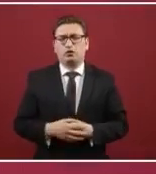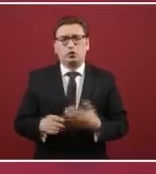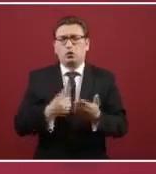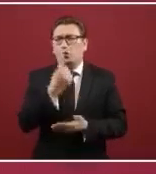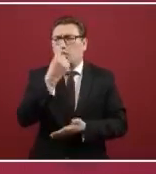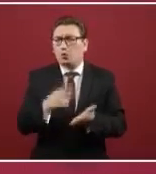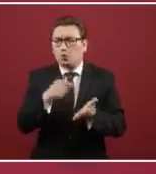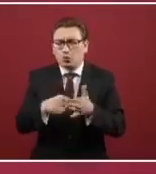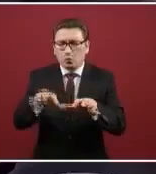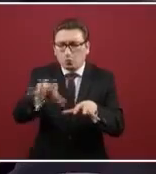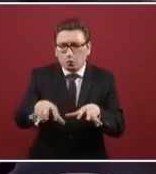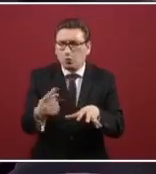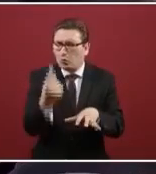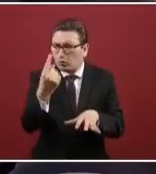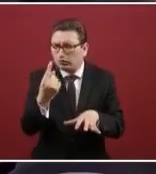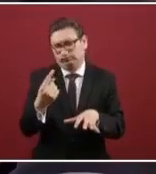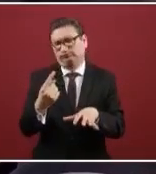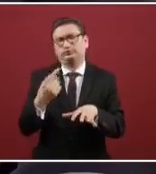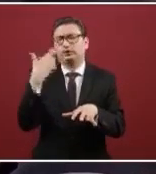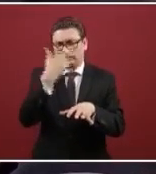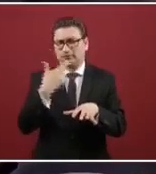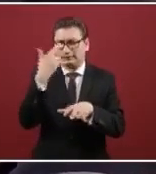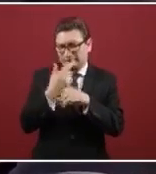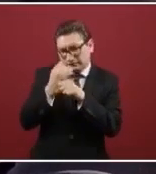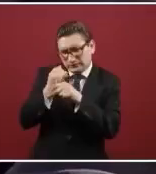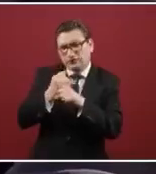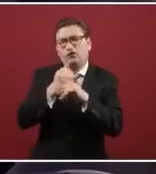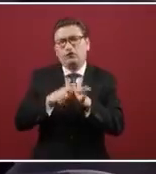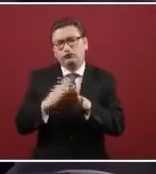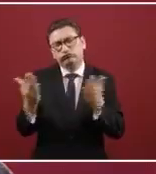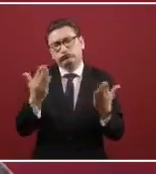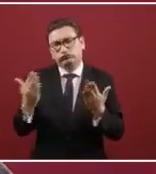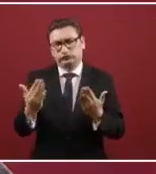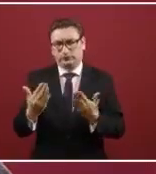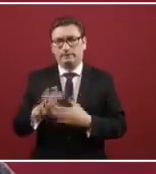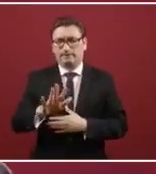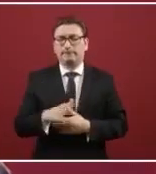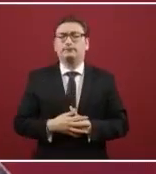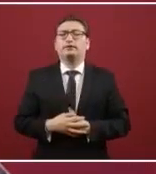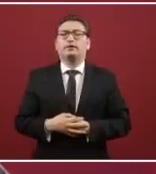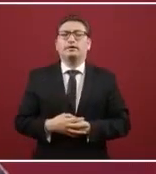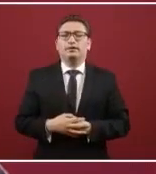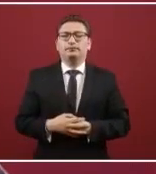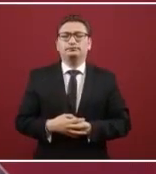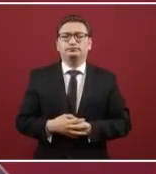campo. Hay que revisar ese informe. Lo que sí es muy